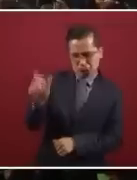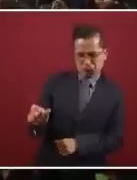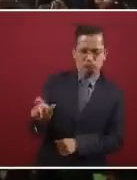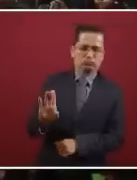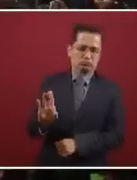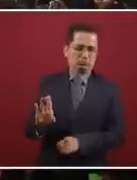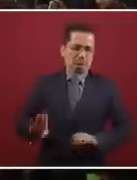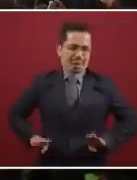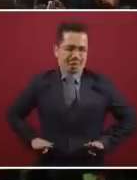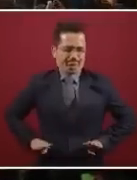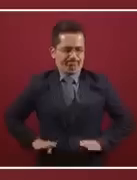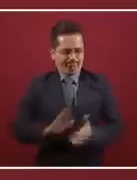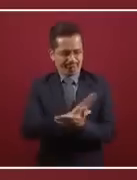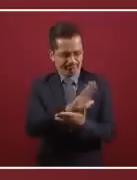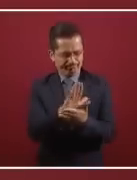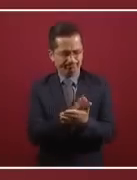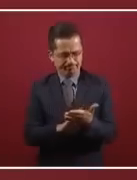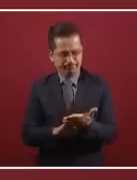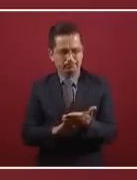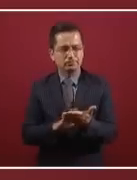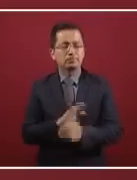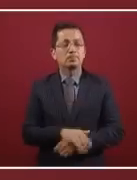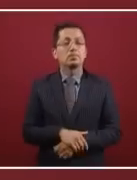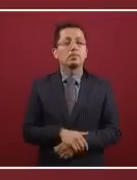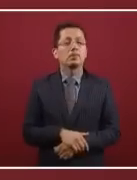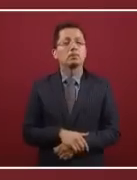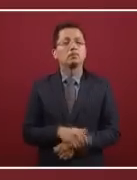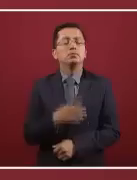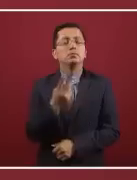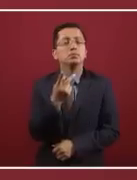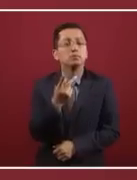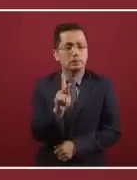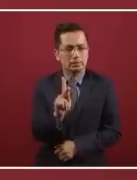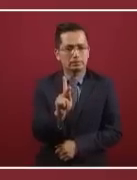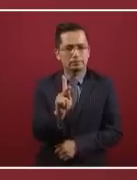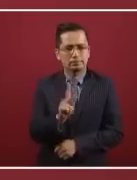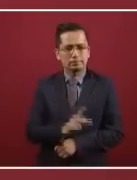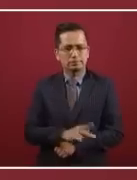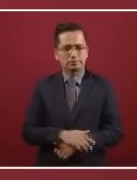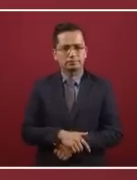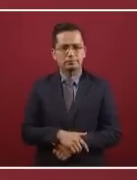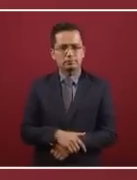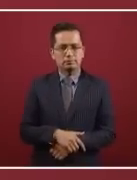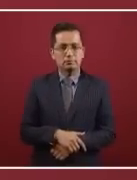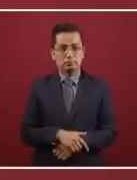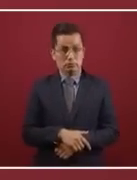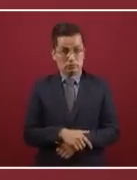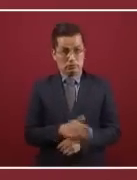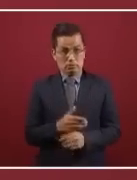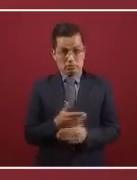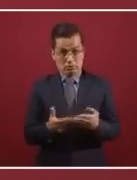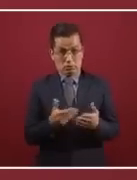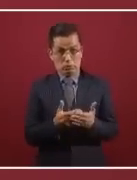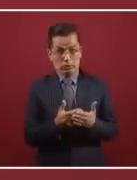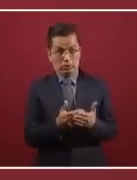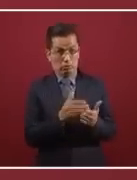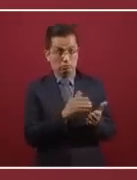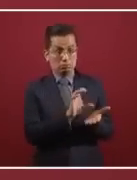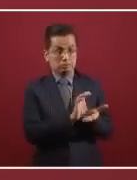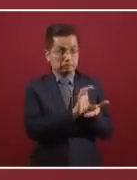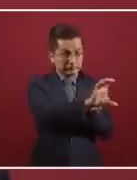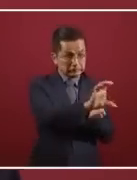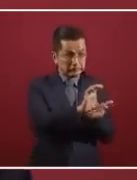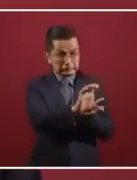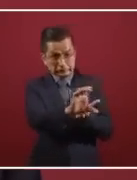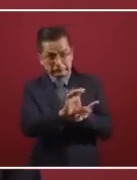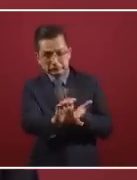modesta, pero parte del apoyo que se les va a entregar proviene de